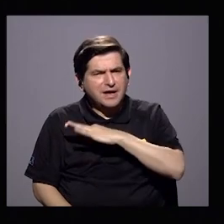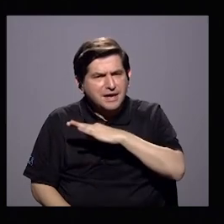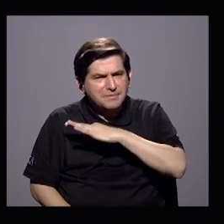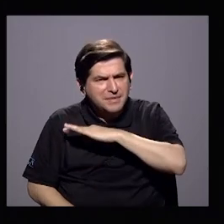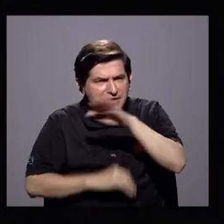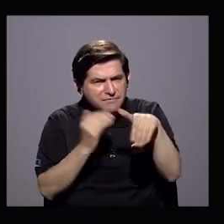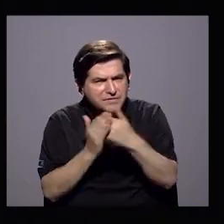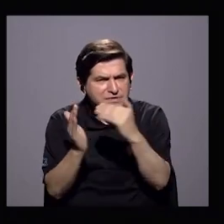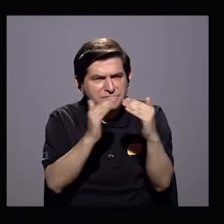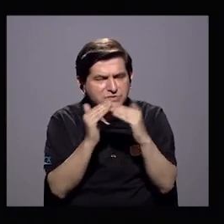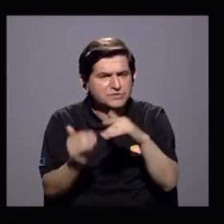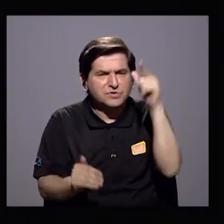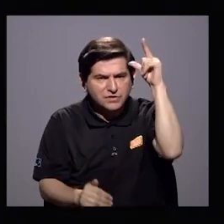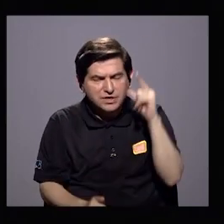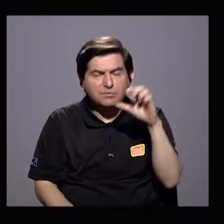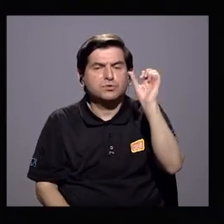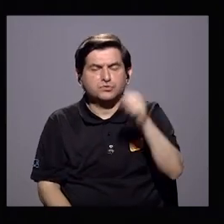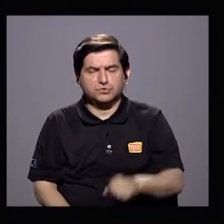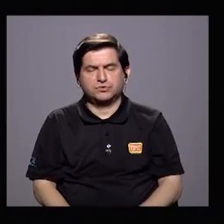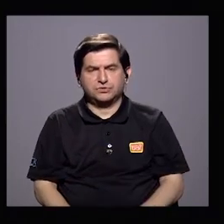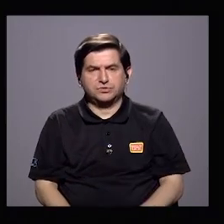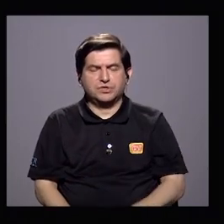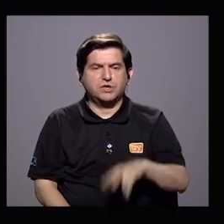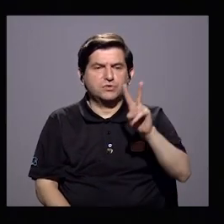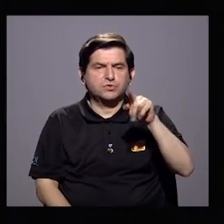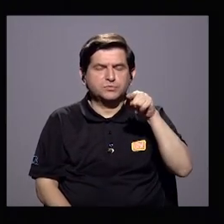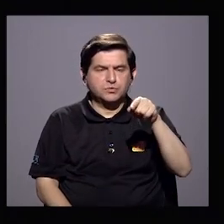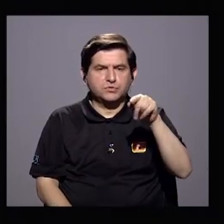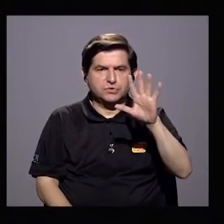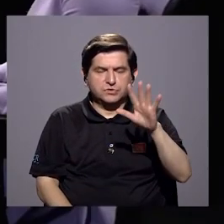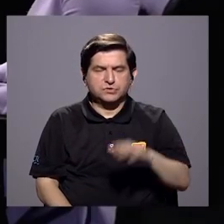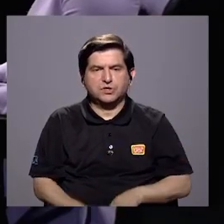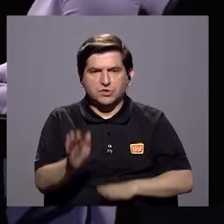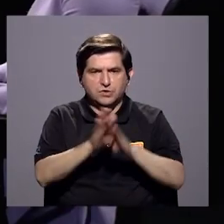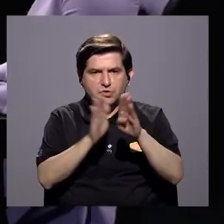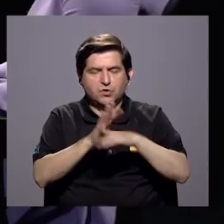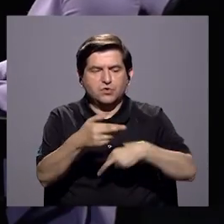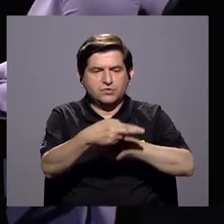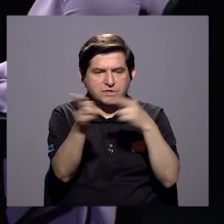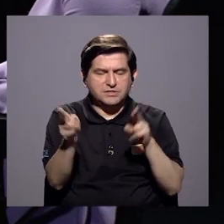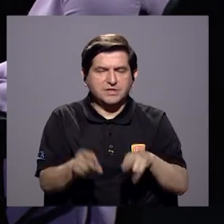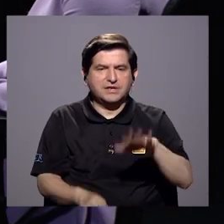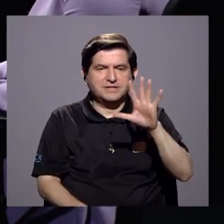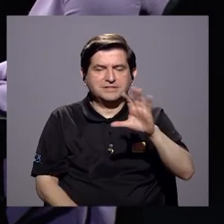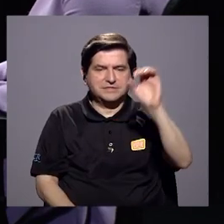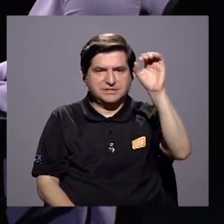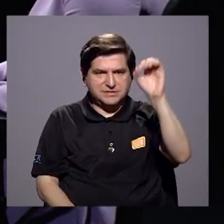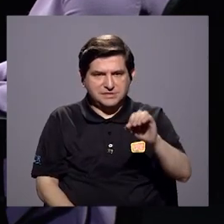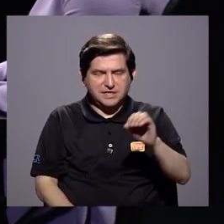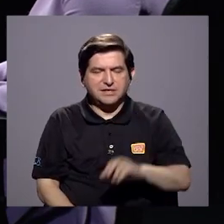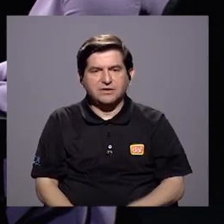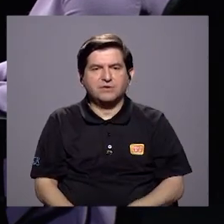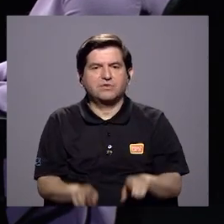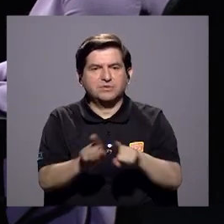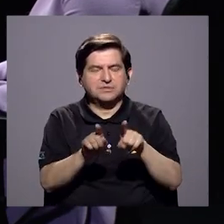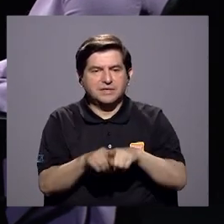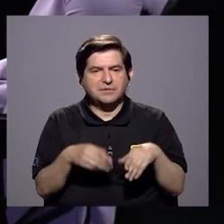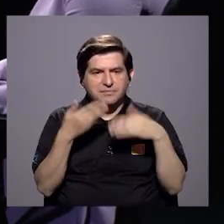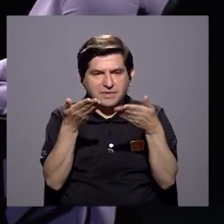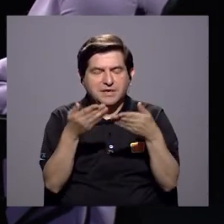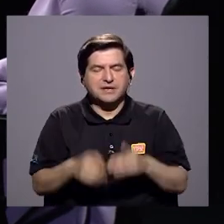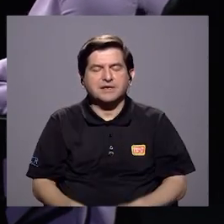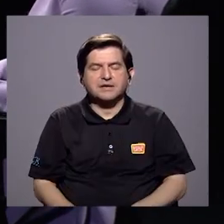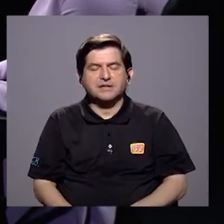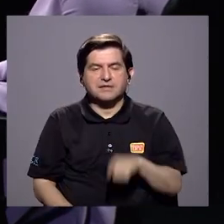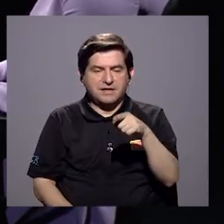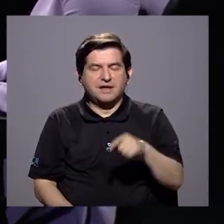para toda la comunidad limonense? Sí, se conforma de un 2.5 para desarrollo regional y el 5% también que da la